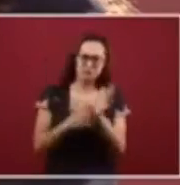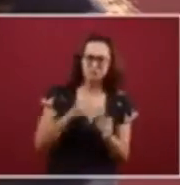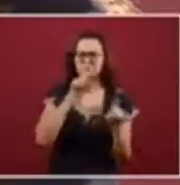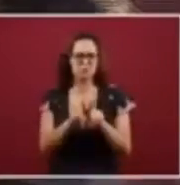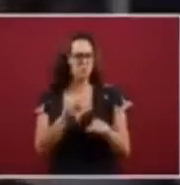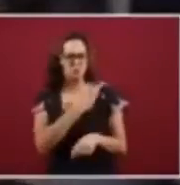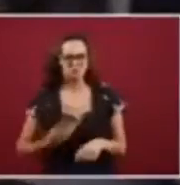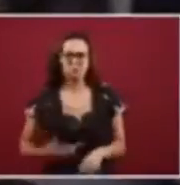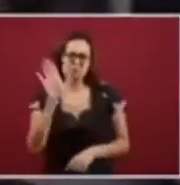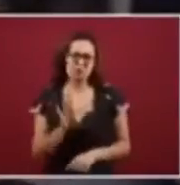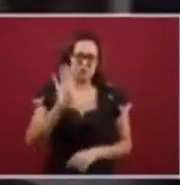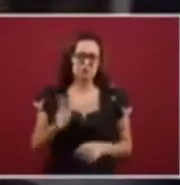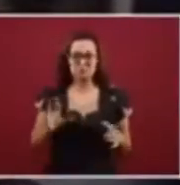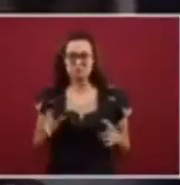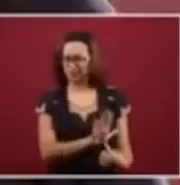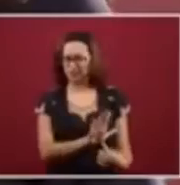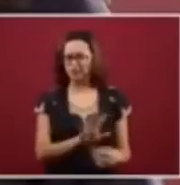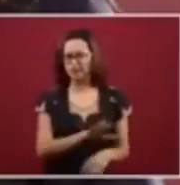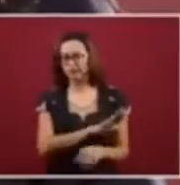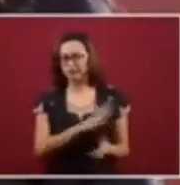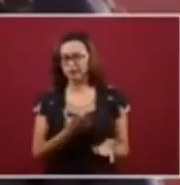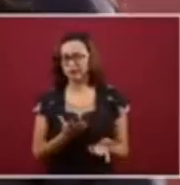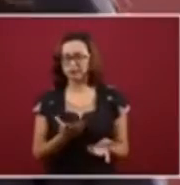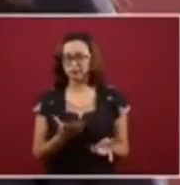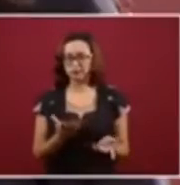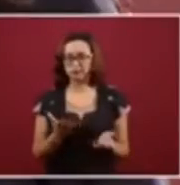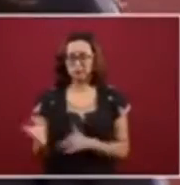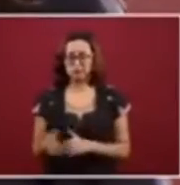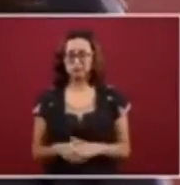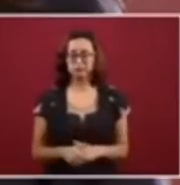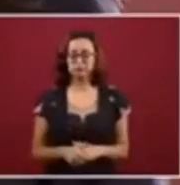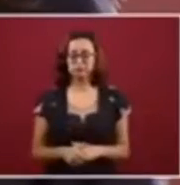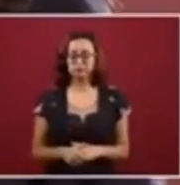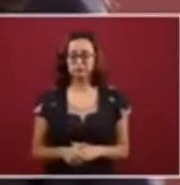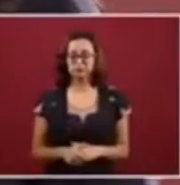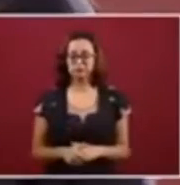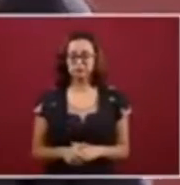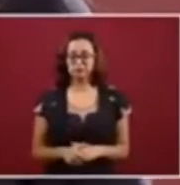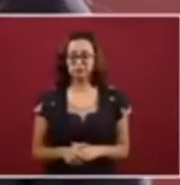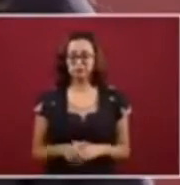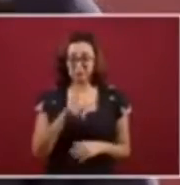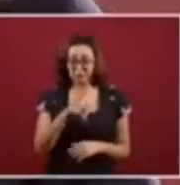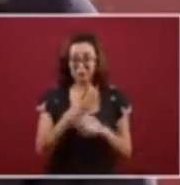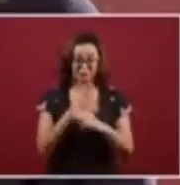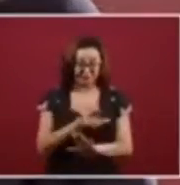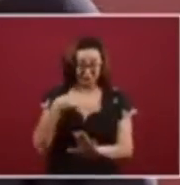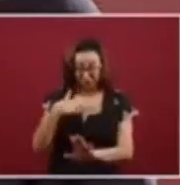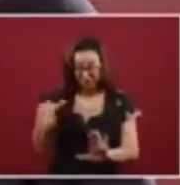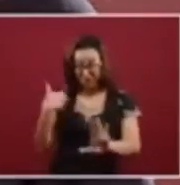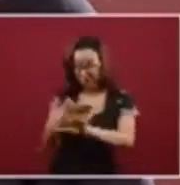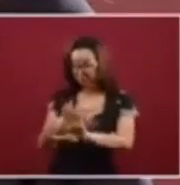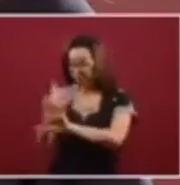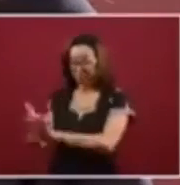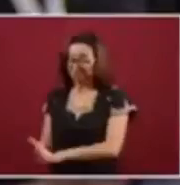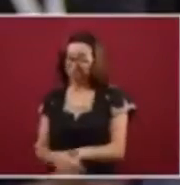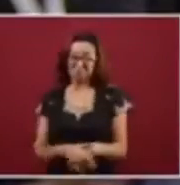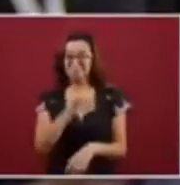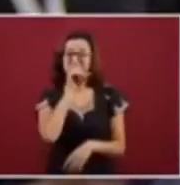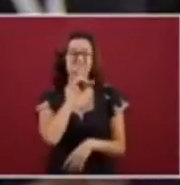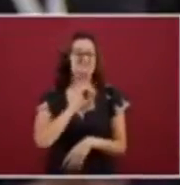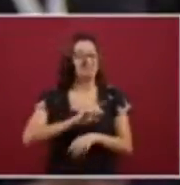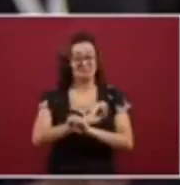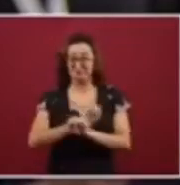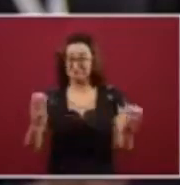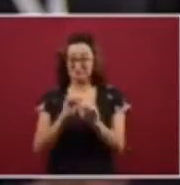gracias el presidente donde parece que es muy serio nosotros